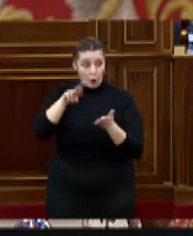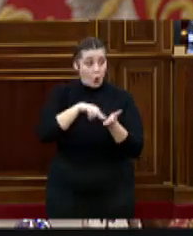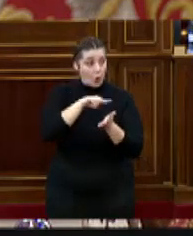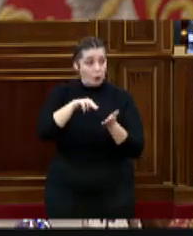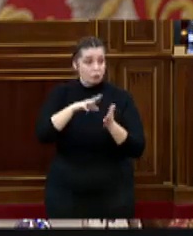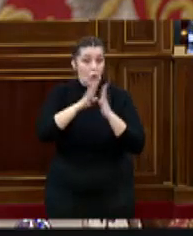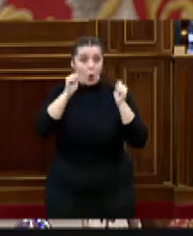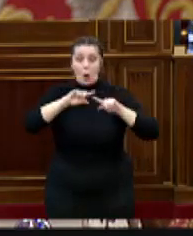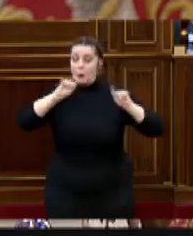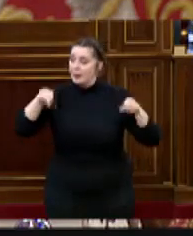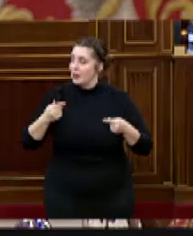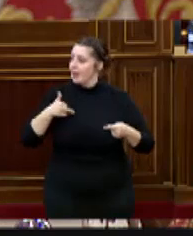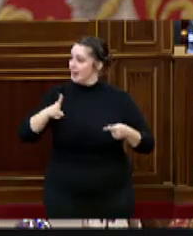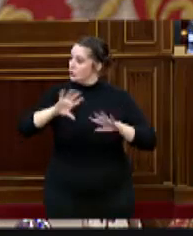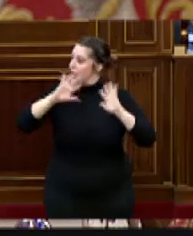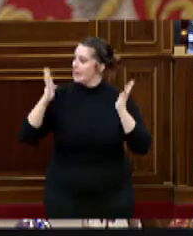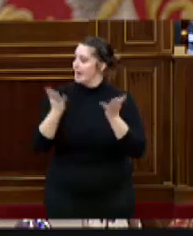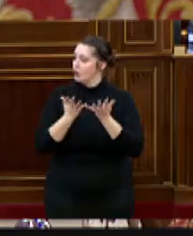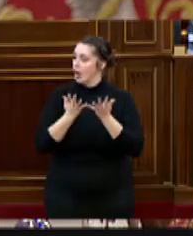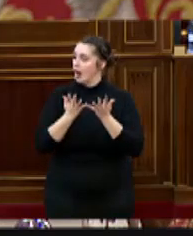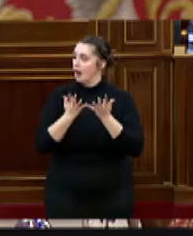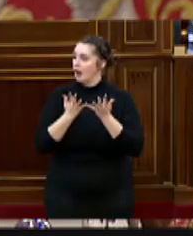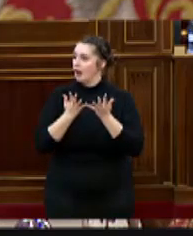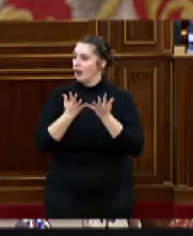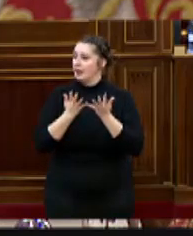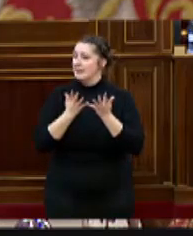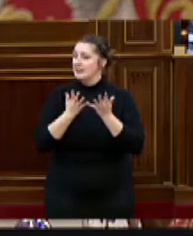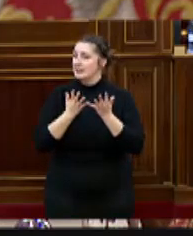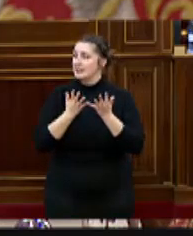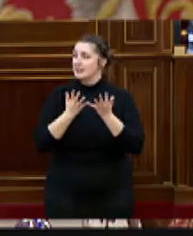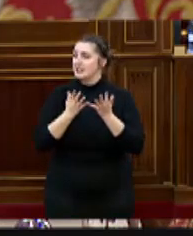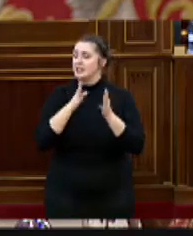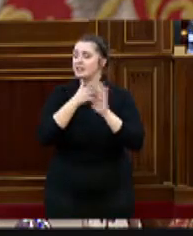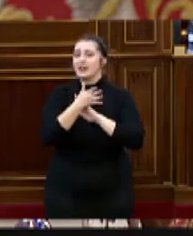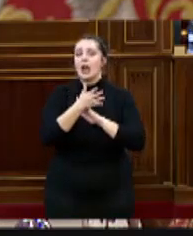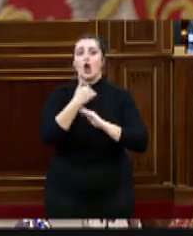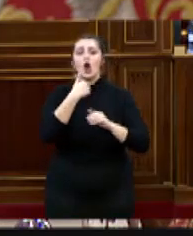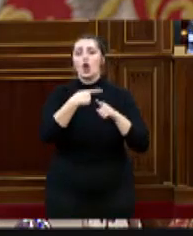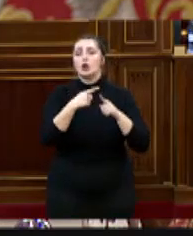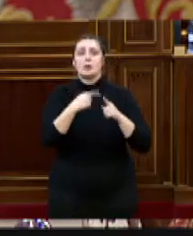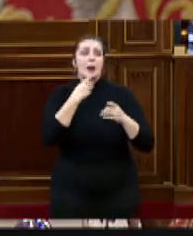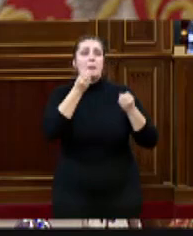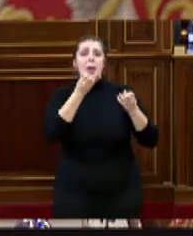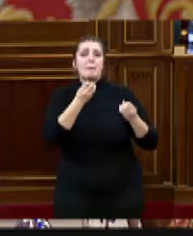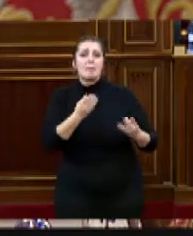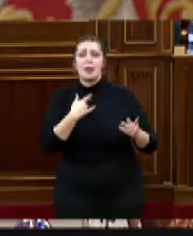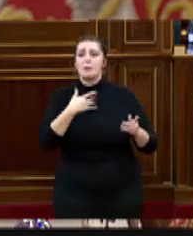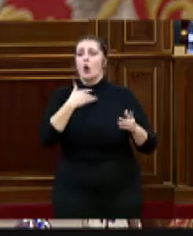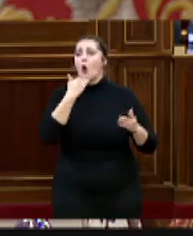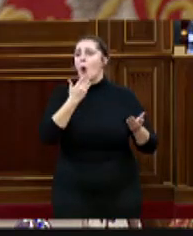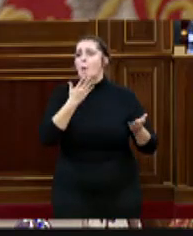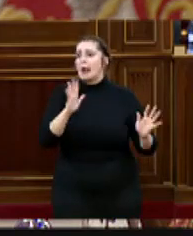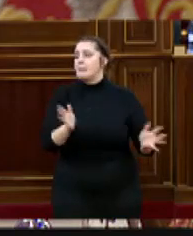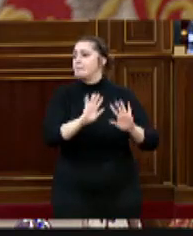y el derecho internacional es un conjunto no son listas de buenas intenciones ni son papel mojado